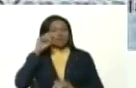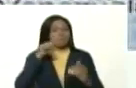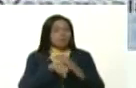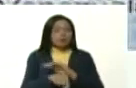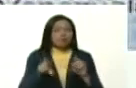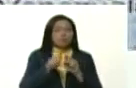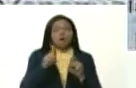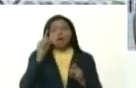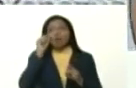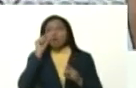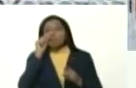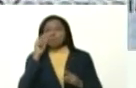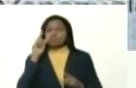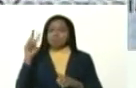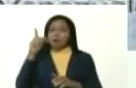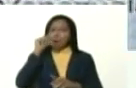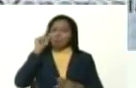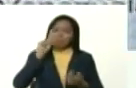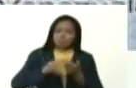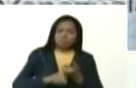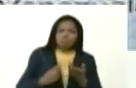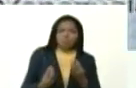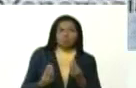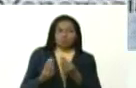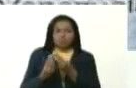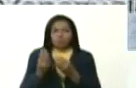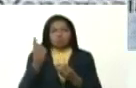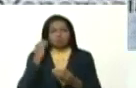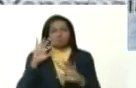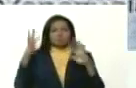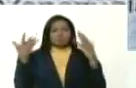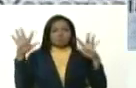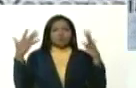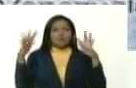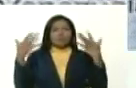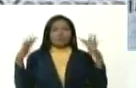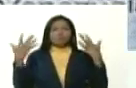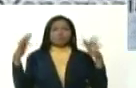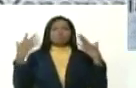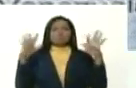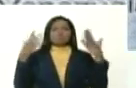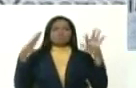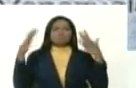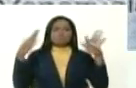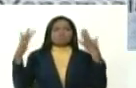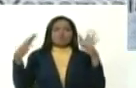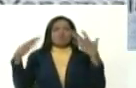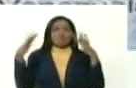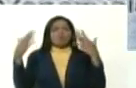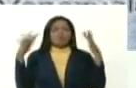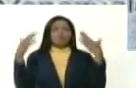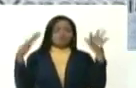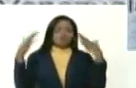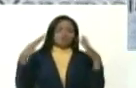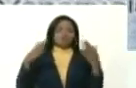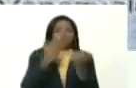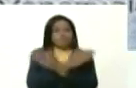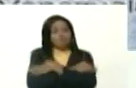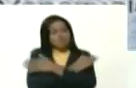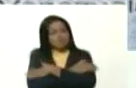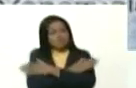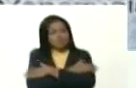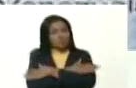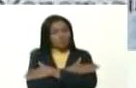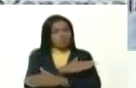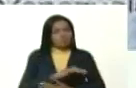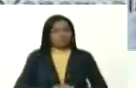Luis. Mira, Luis, ¿qué tal? Un aplauso para Luis. Así es, Luis, te felicito.